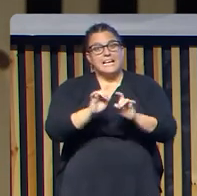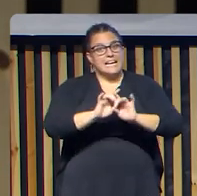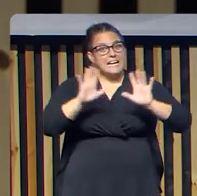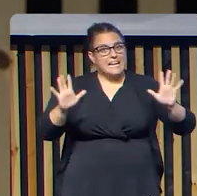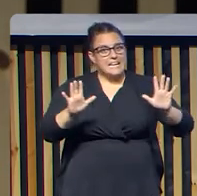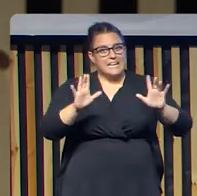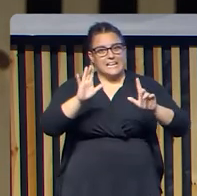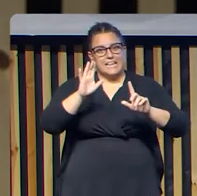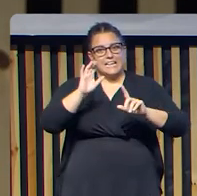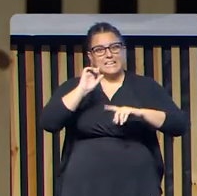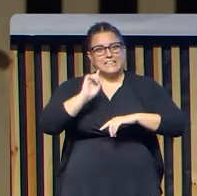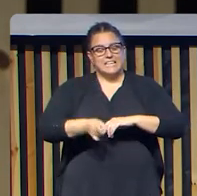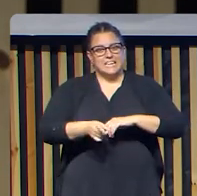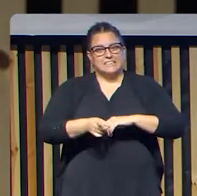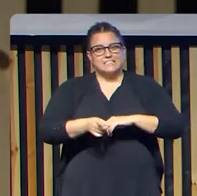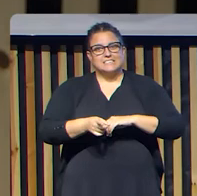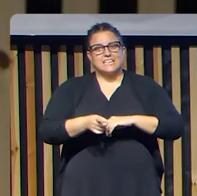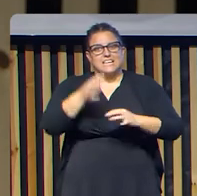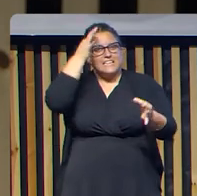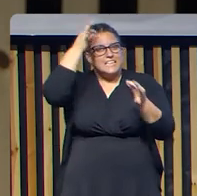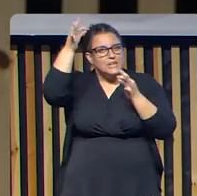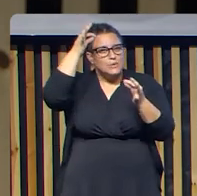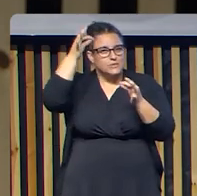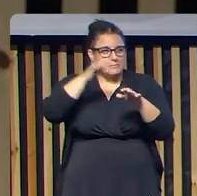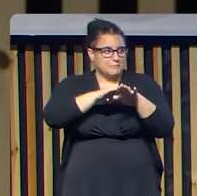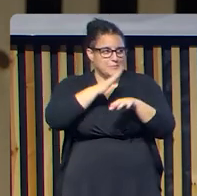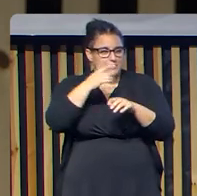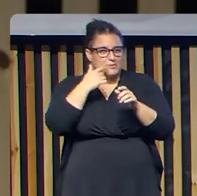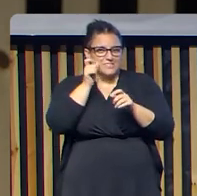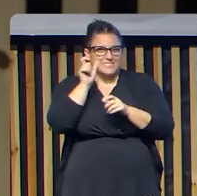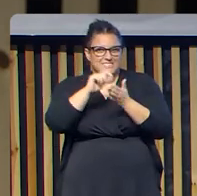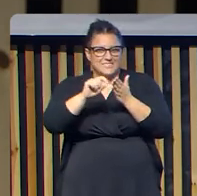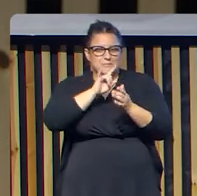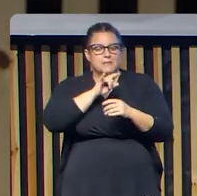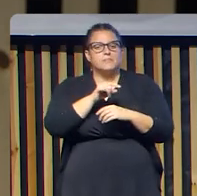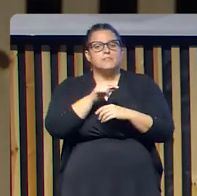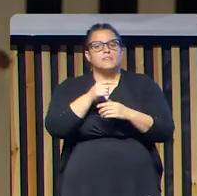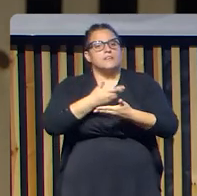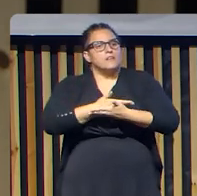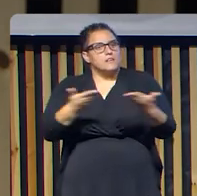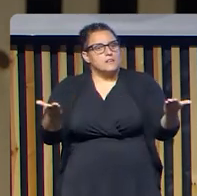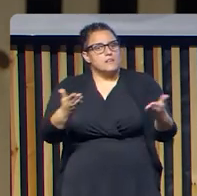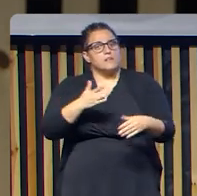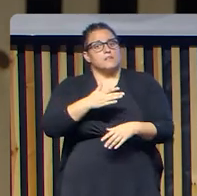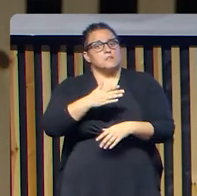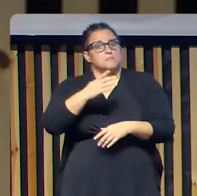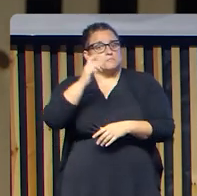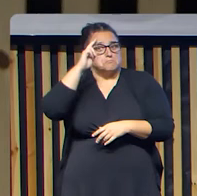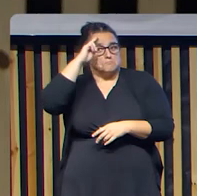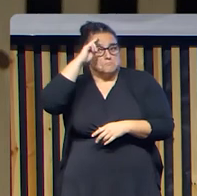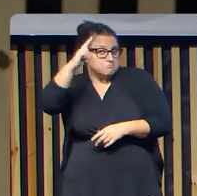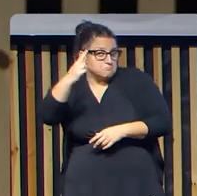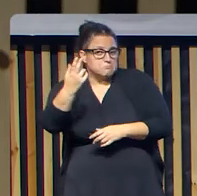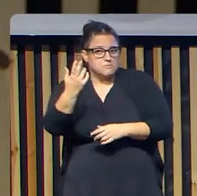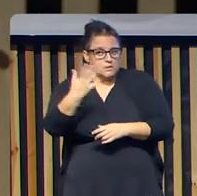rigurosa se me escapó el Catalán ahí rigurosa confiable y Cortés eso es posible La